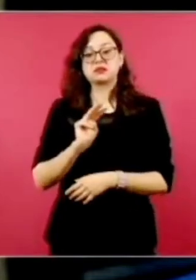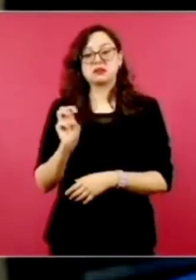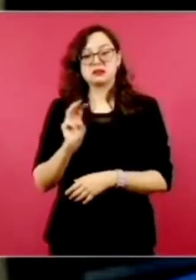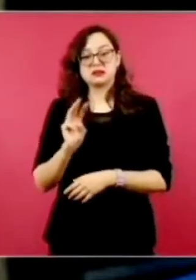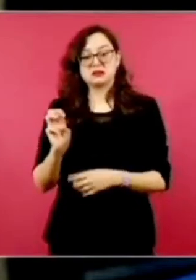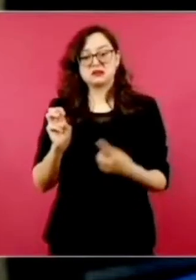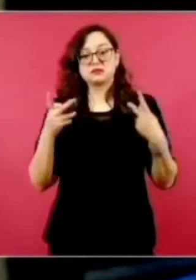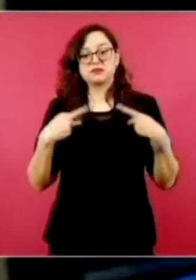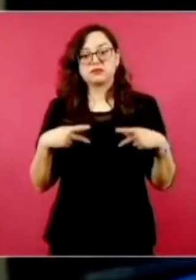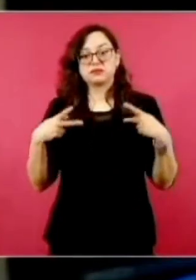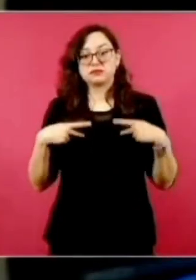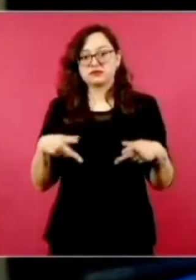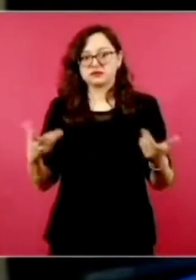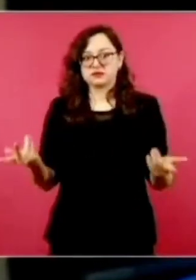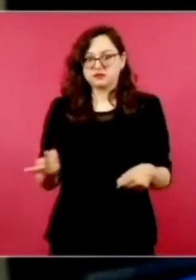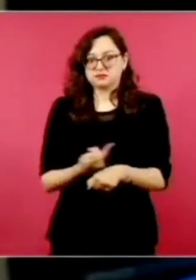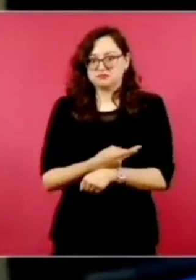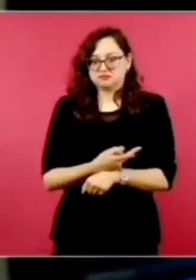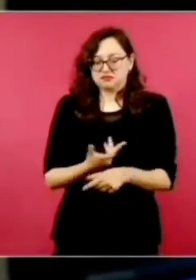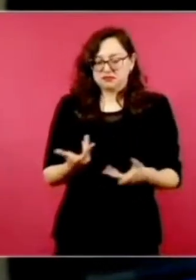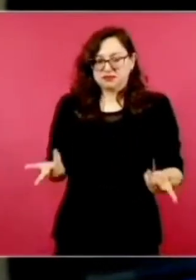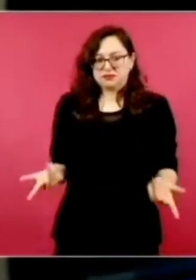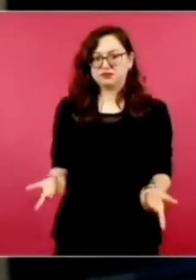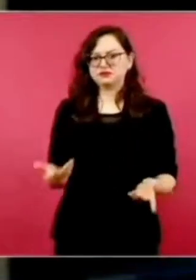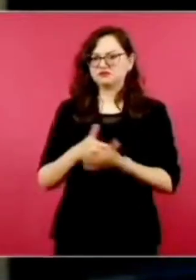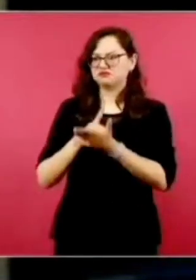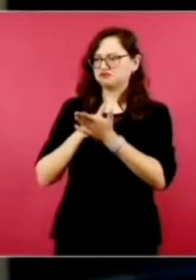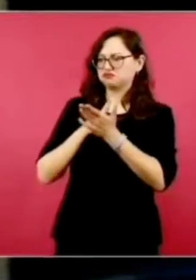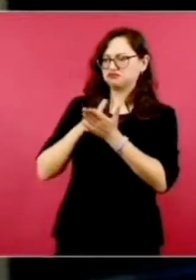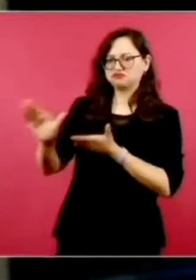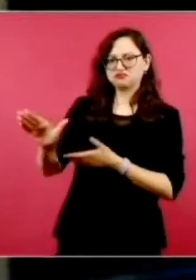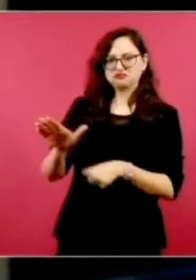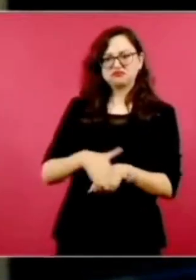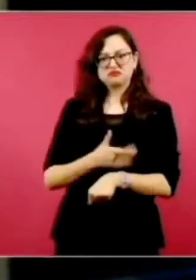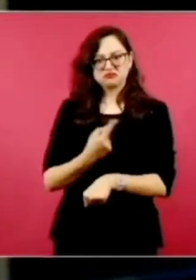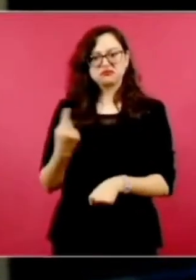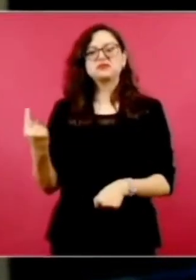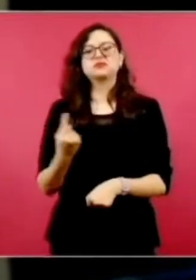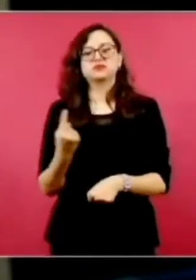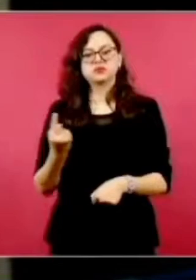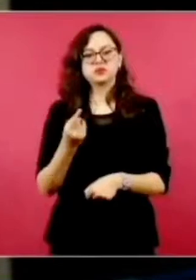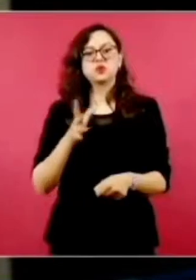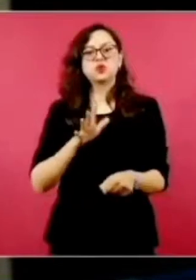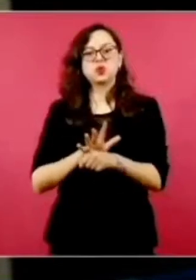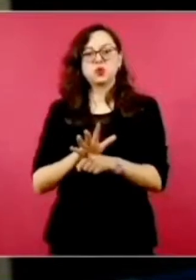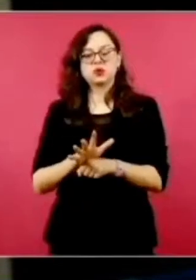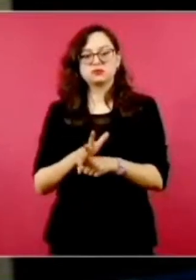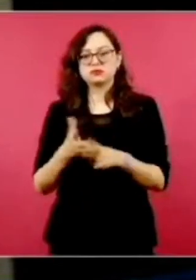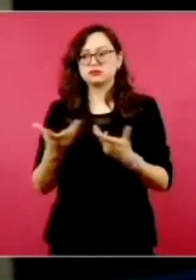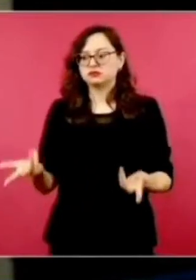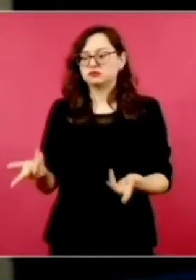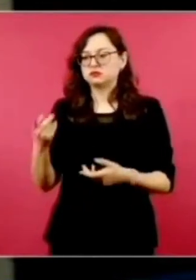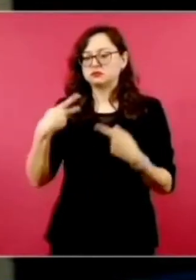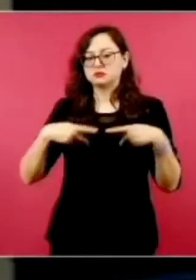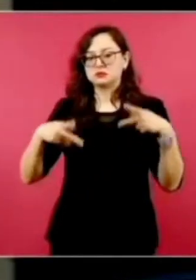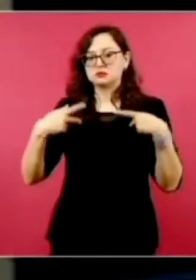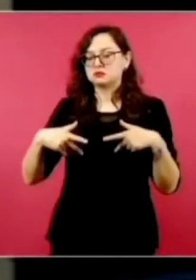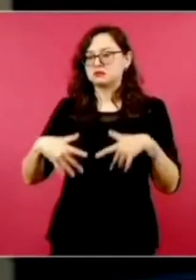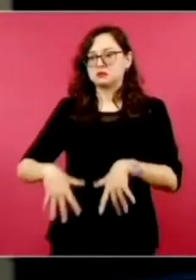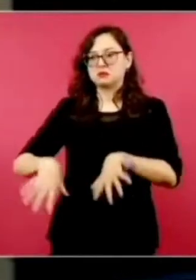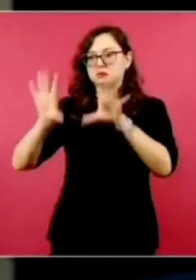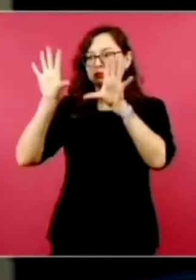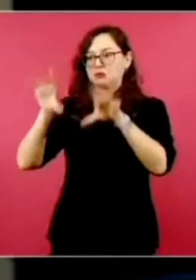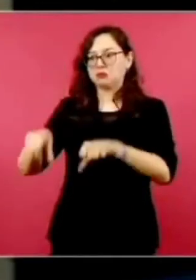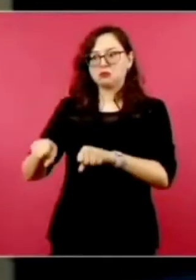¿Se están endureciendo las políticas migratorias de México o por qué se dio este desalojo? Y hasta estos momentos no se sabe a dónde fueron enviados estas personas